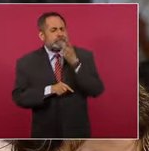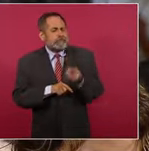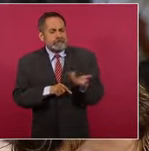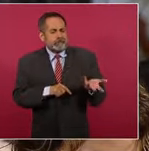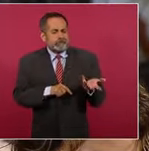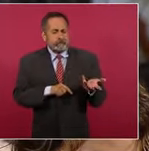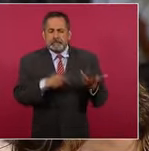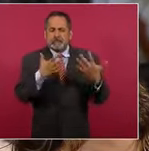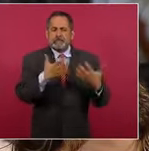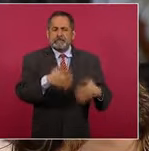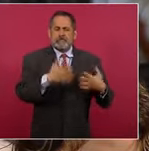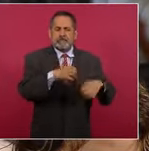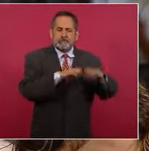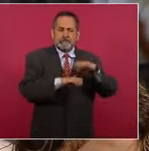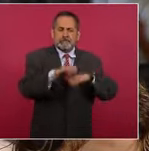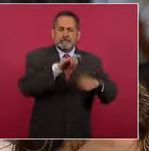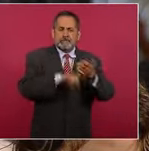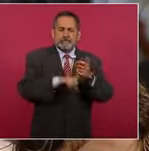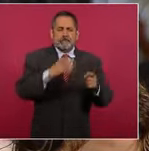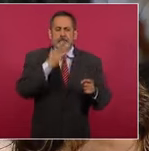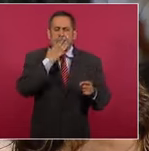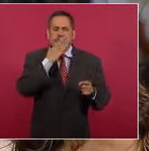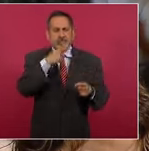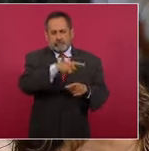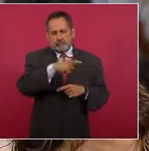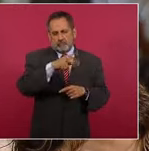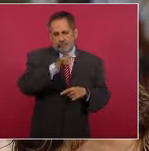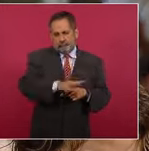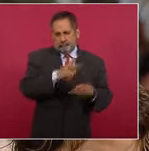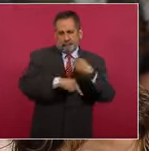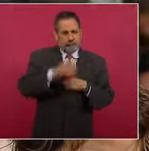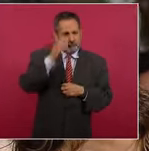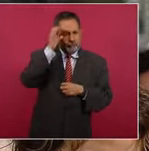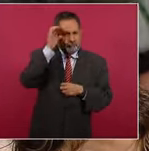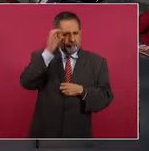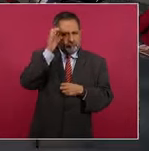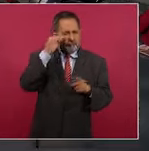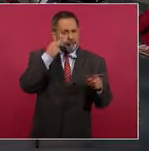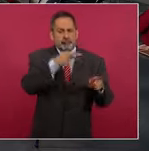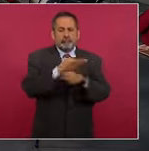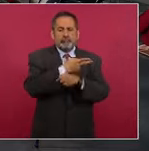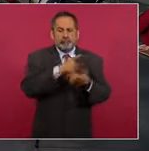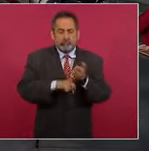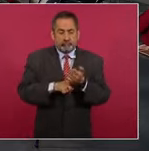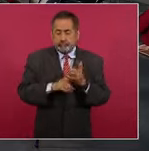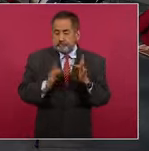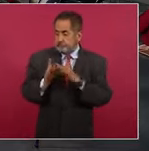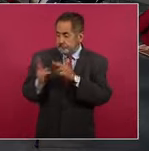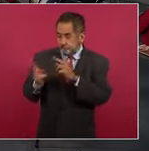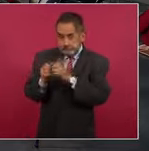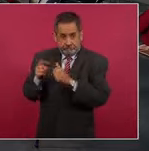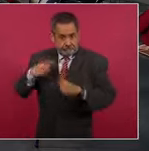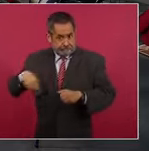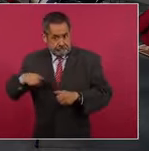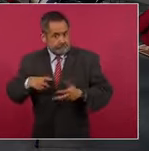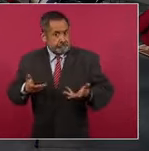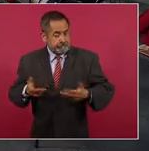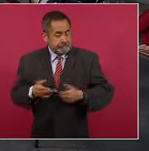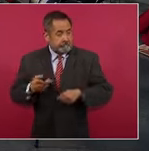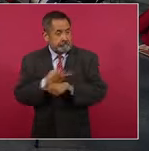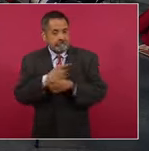esta empresa que está en Sonora, la empresa china, si ya tuvo comunicación con el gobierno, qué ha pasado con